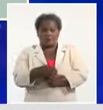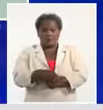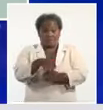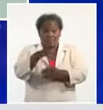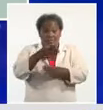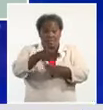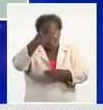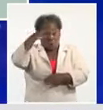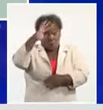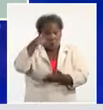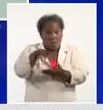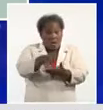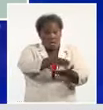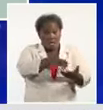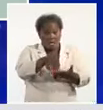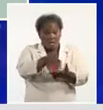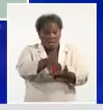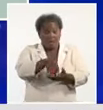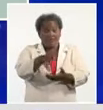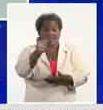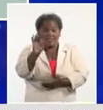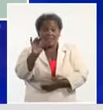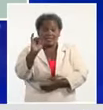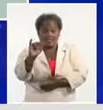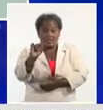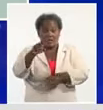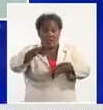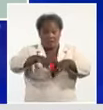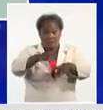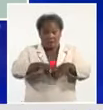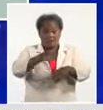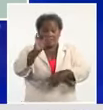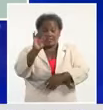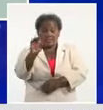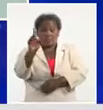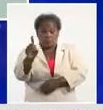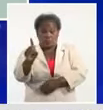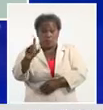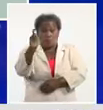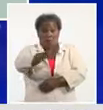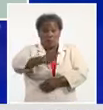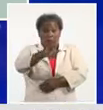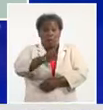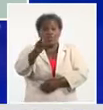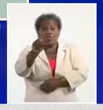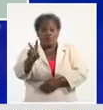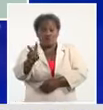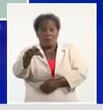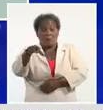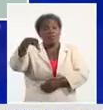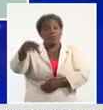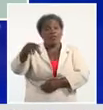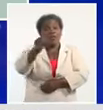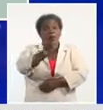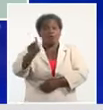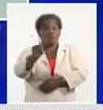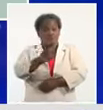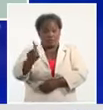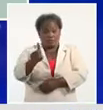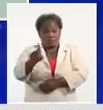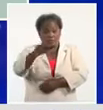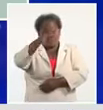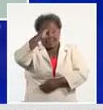76, La Habana con 71, Camagüey 12, Pinar del Río 11, Santi